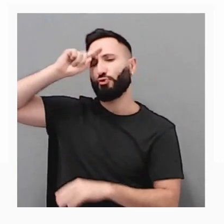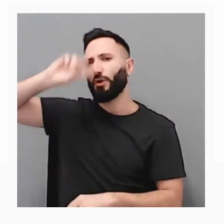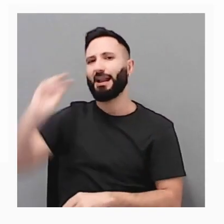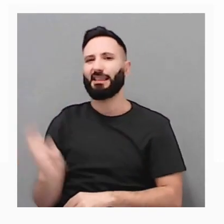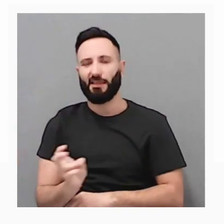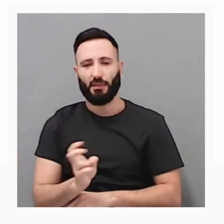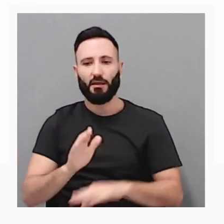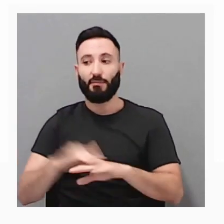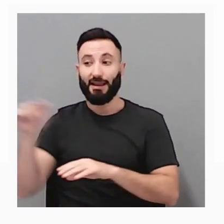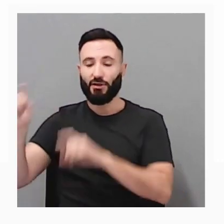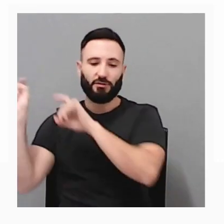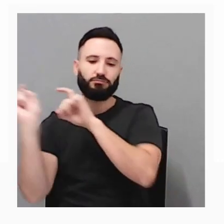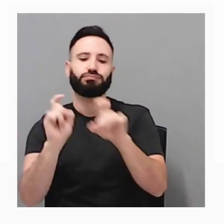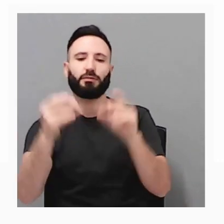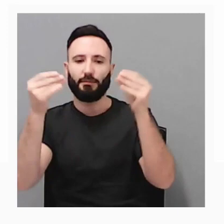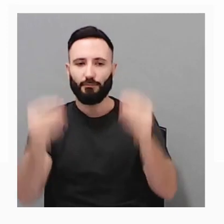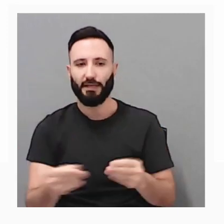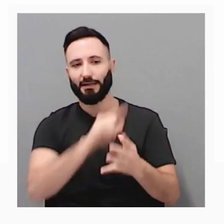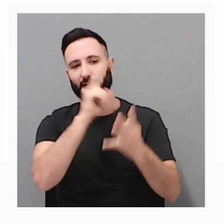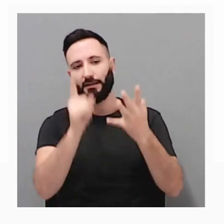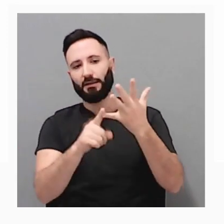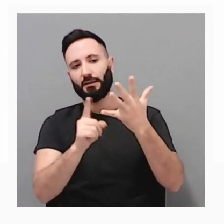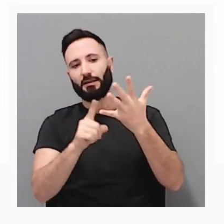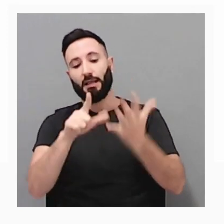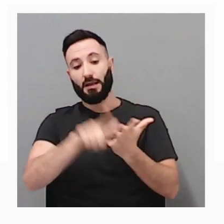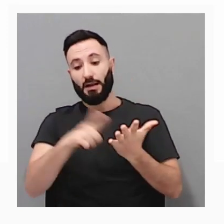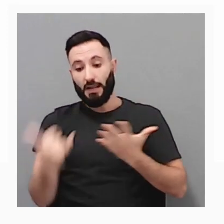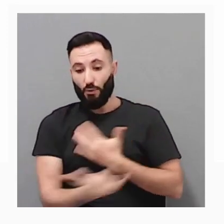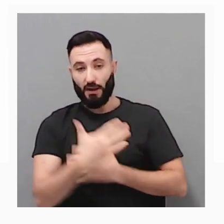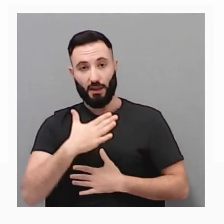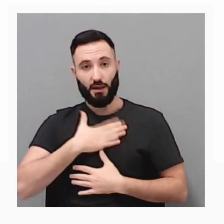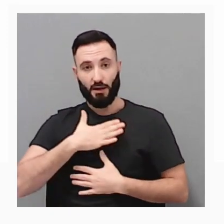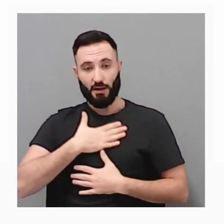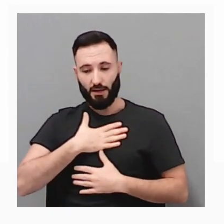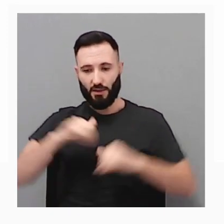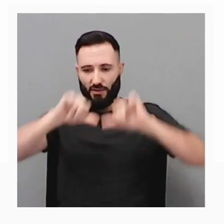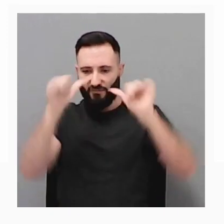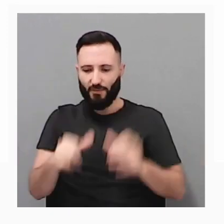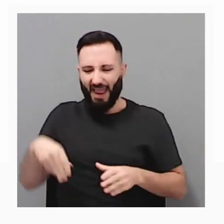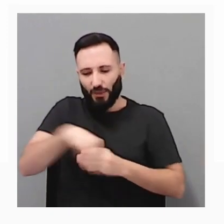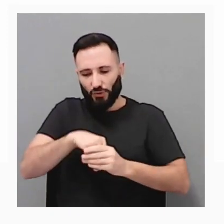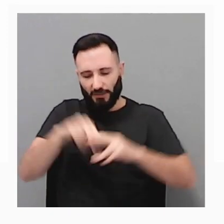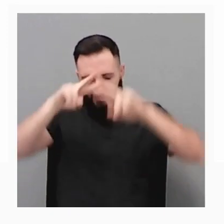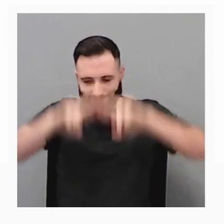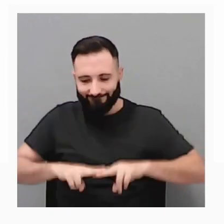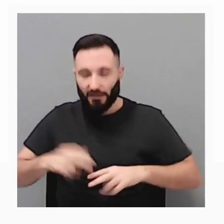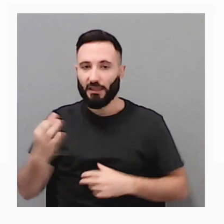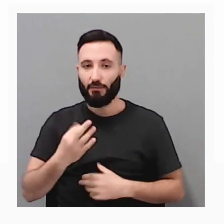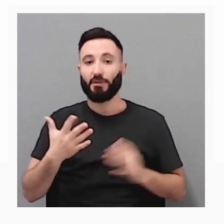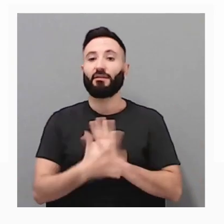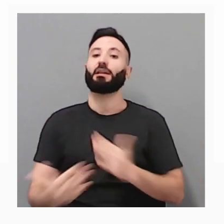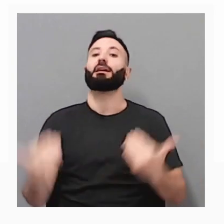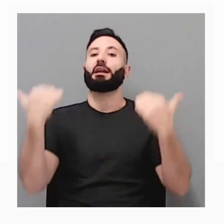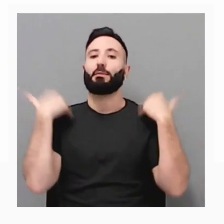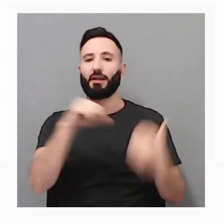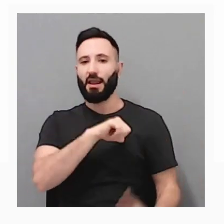los niños. Prestar atención a nuestro lenguaje, que sea un lenguaje inclusivo, ¿no? Es un proceso, es una responsabilidad individual